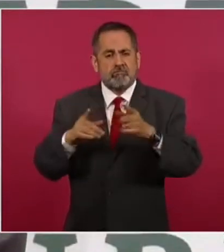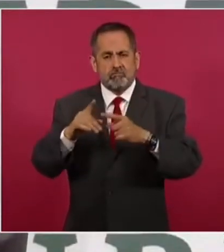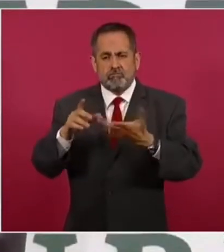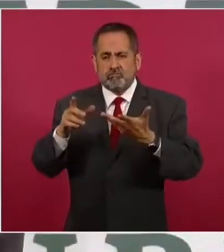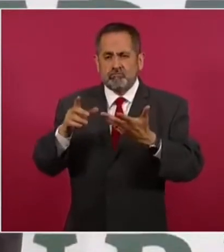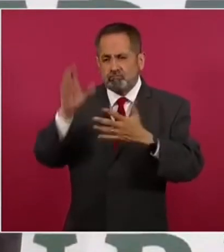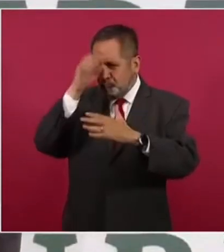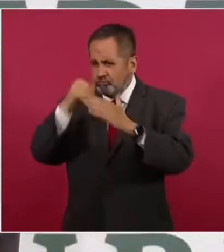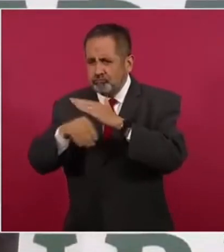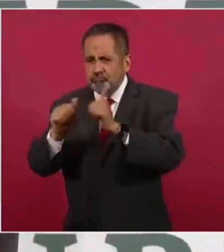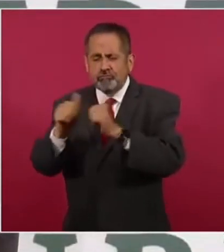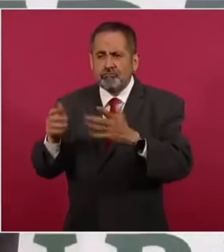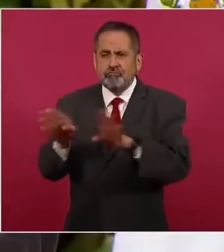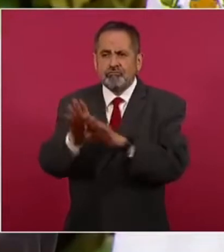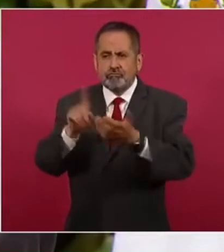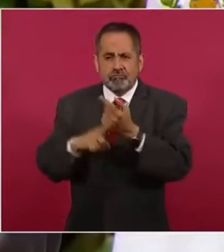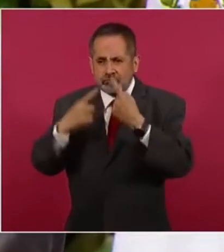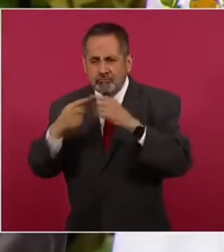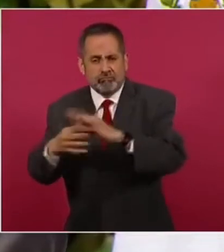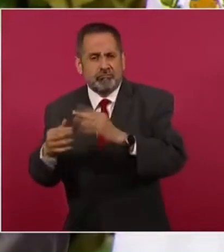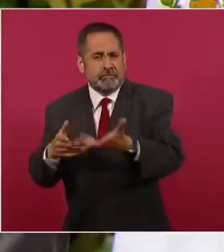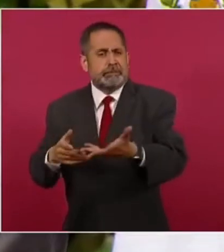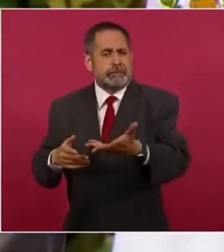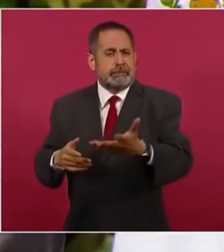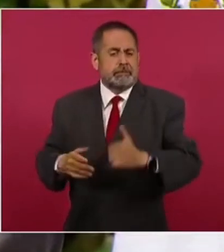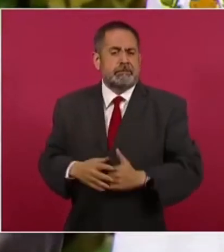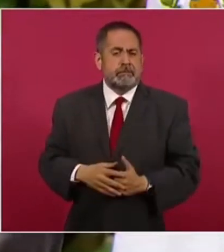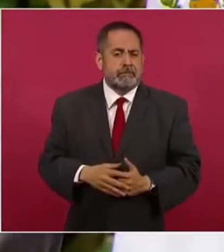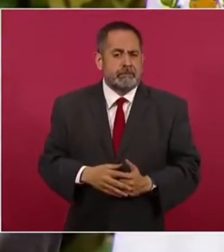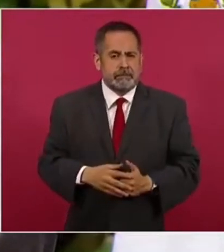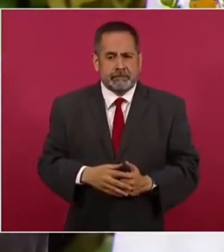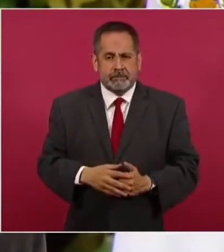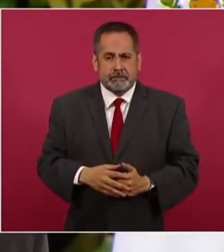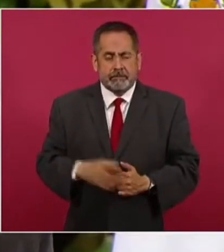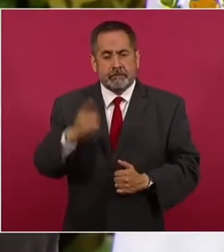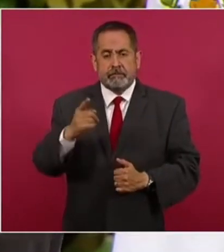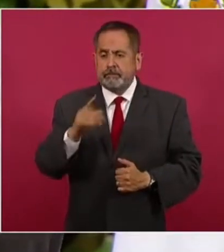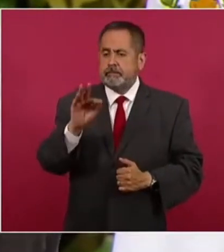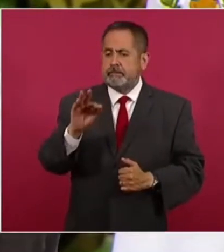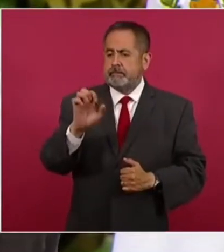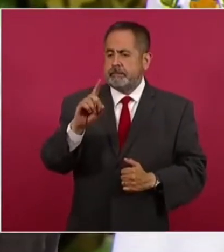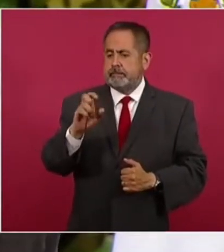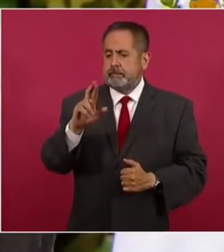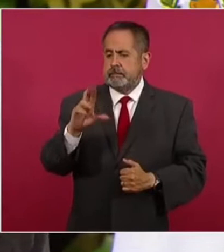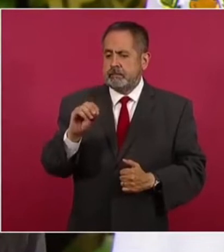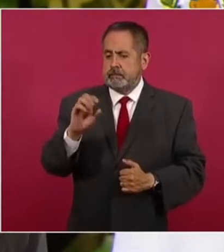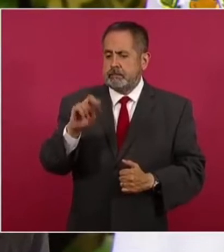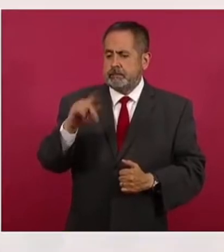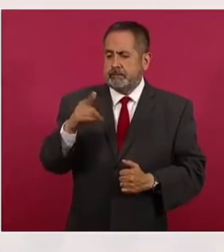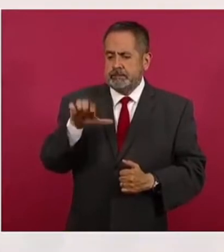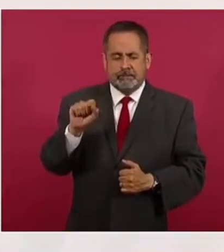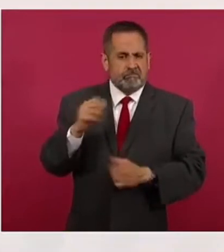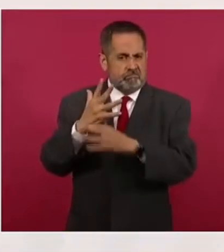científicas, artísticas o espirituales. Federico Engels lo